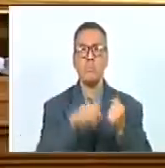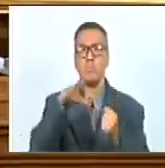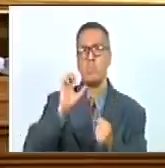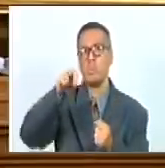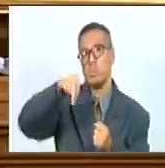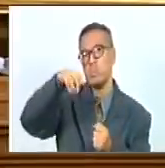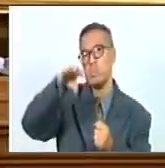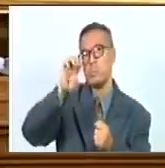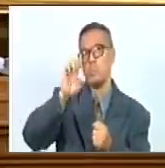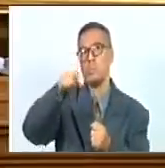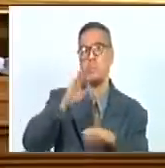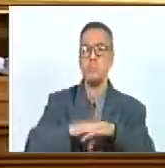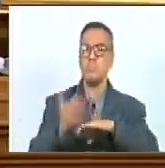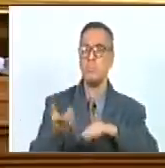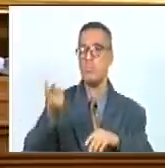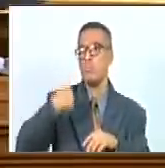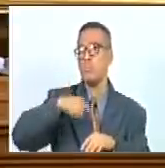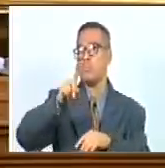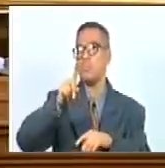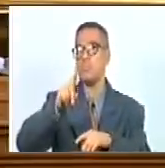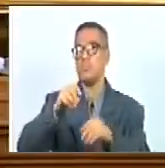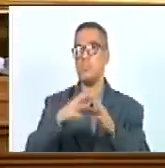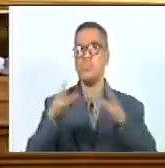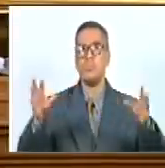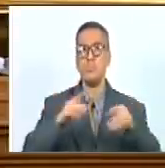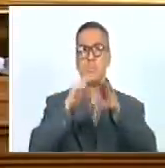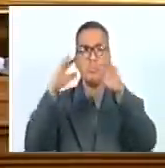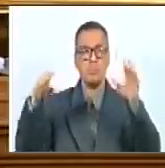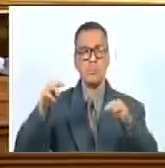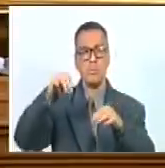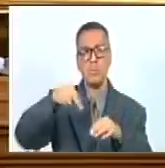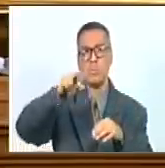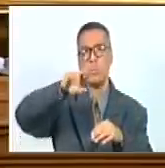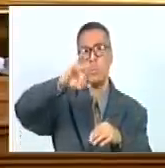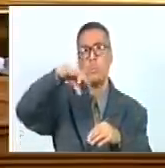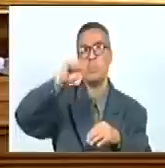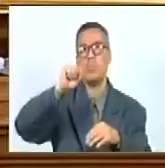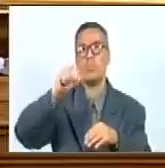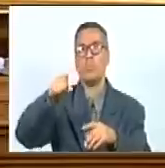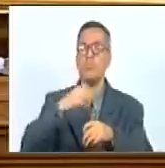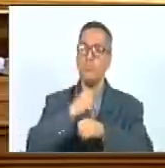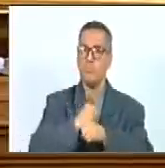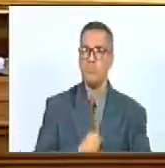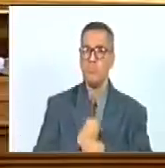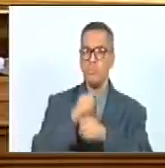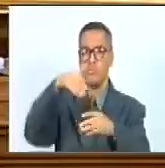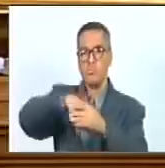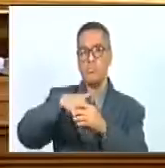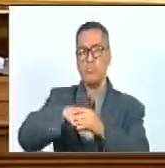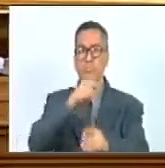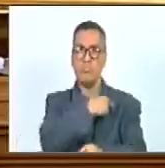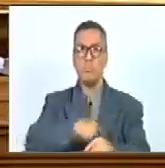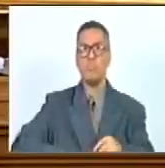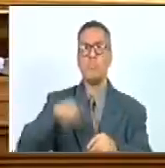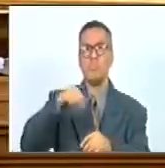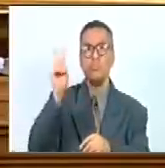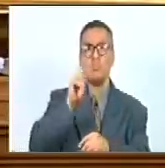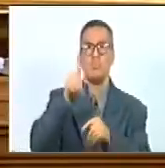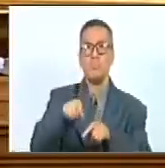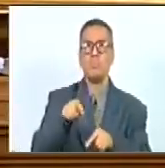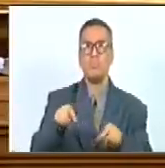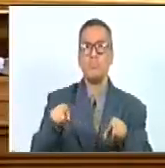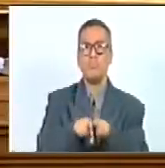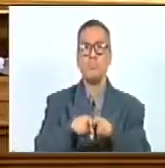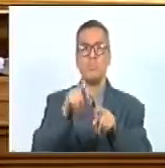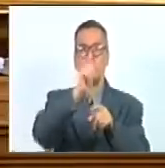Nacional Electoral, porque ellos tienen a su gran gurú espiritual llamada María Corina Machado, que espera que las elecciones presidenciales en Venezuela se hagan